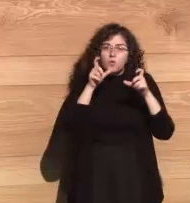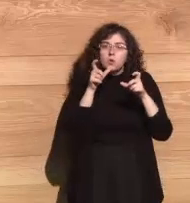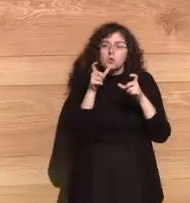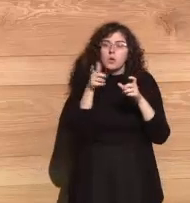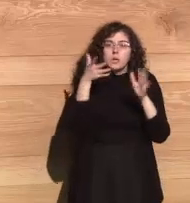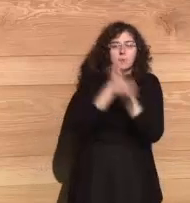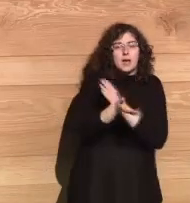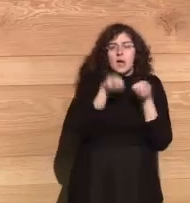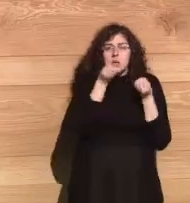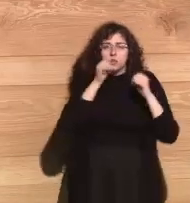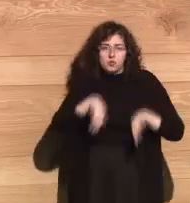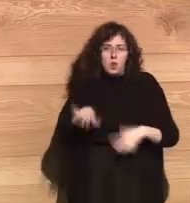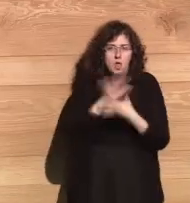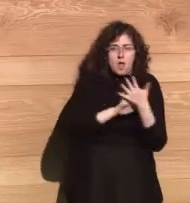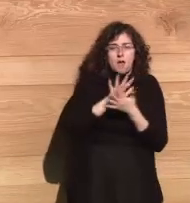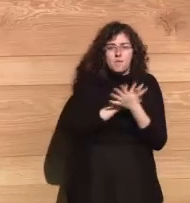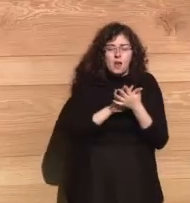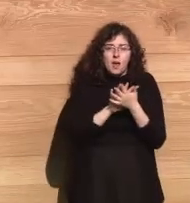que hablan sobre